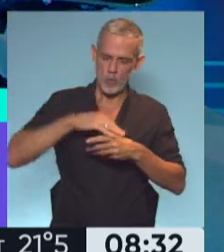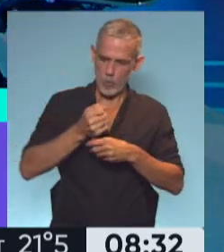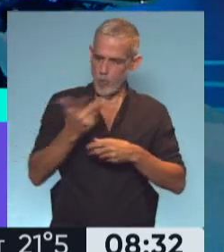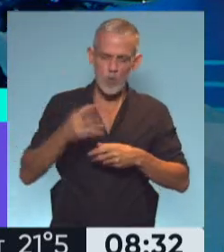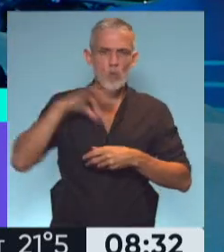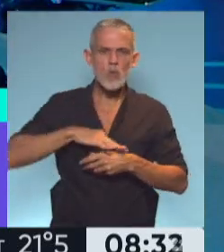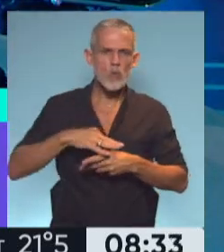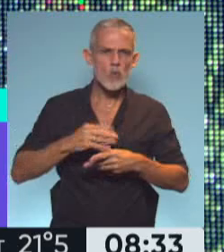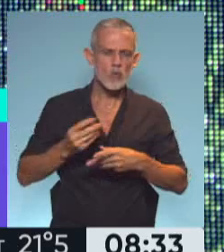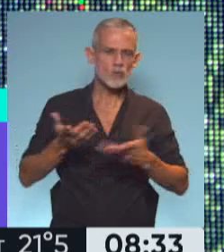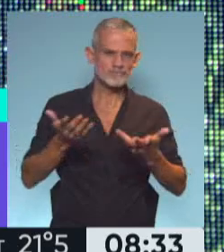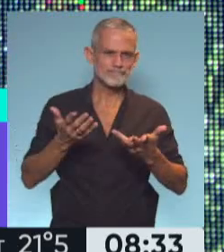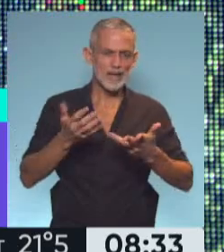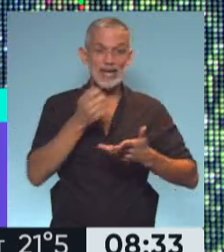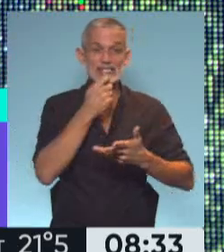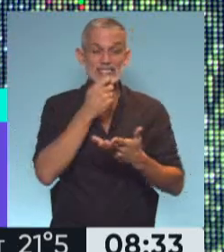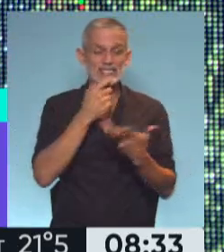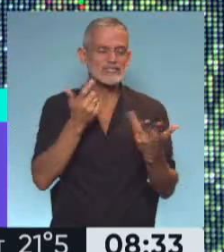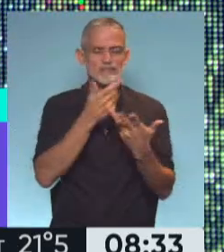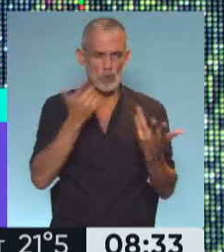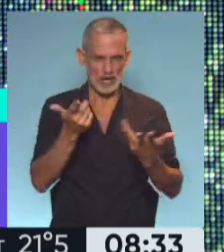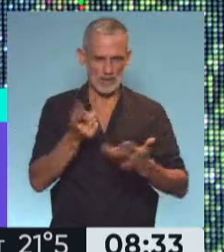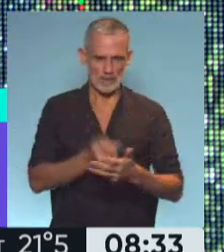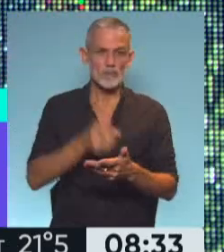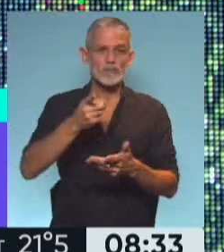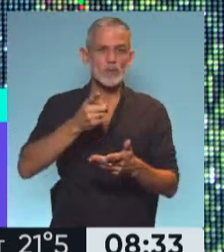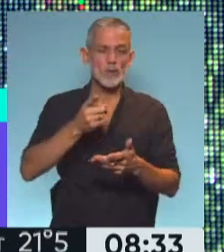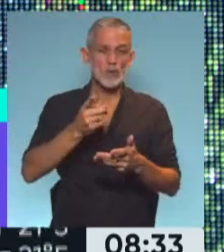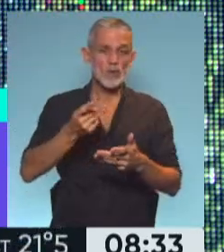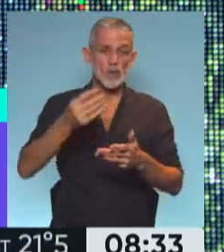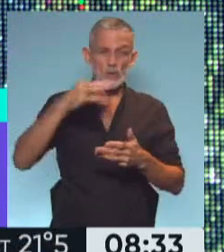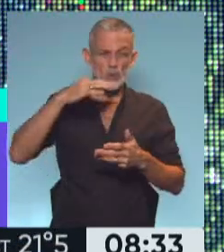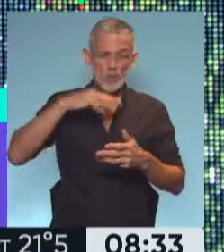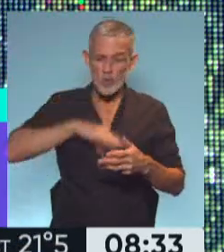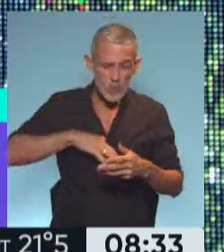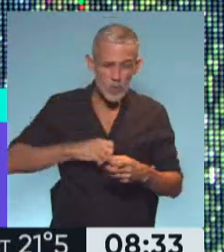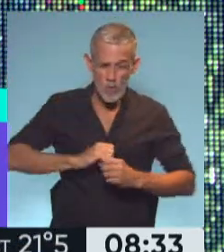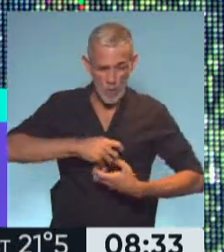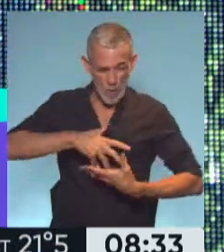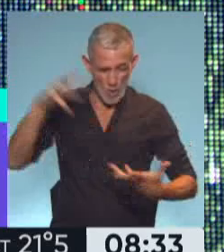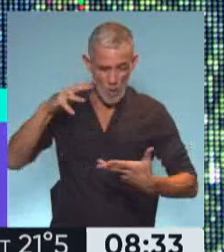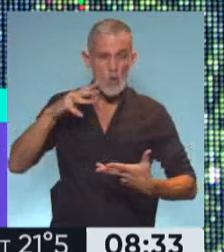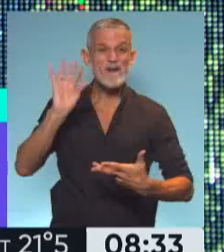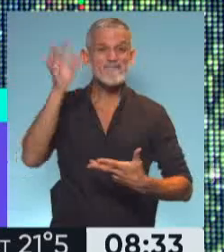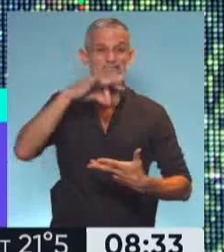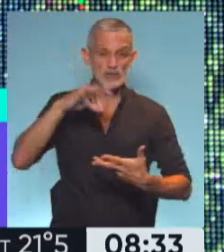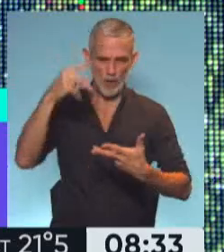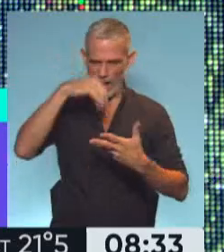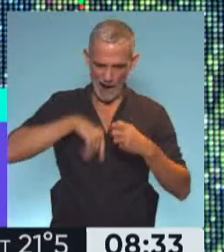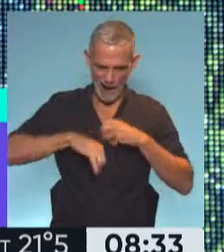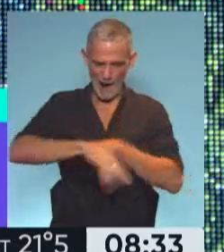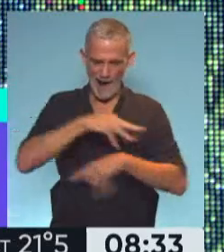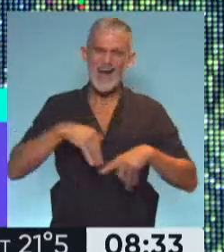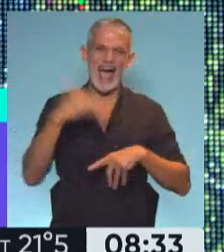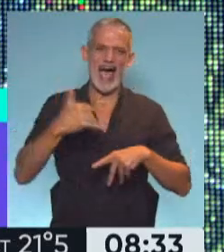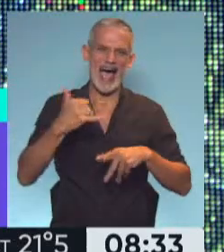nos enfrentamos. Si el inóculo inicial de virus es muy alto, bueno, algo de ese virus va a replicar,